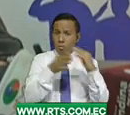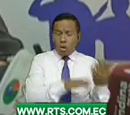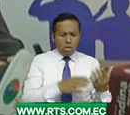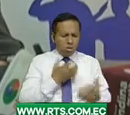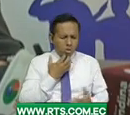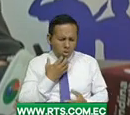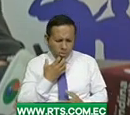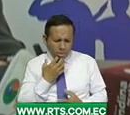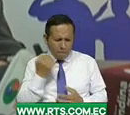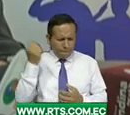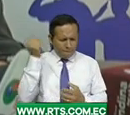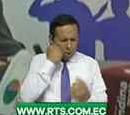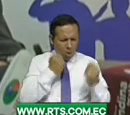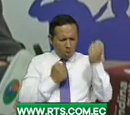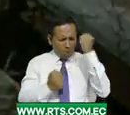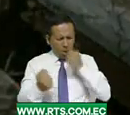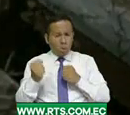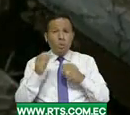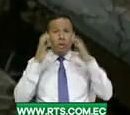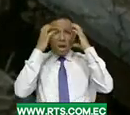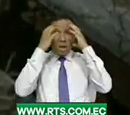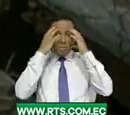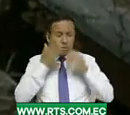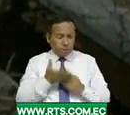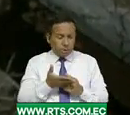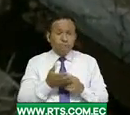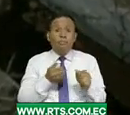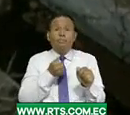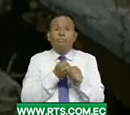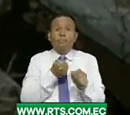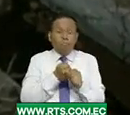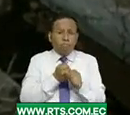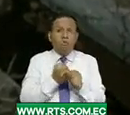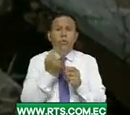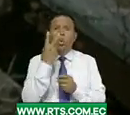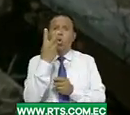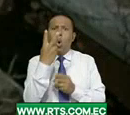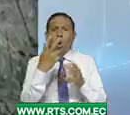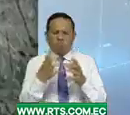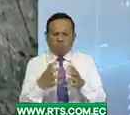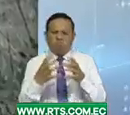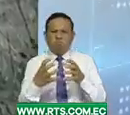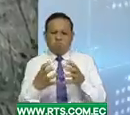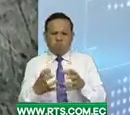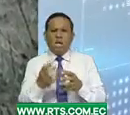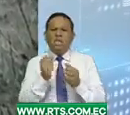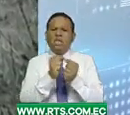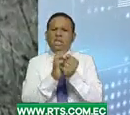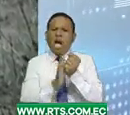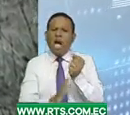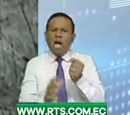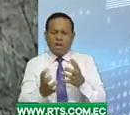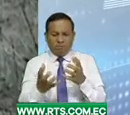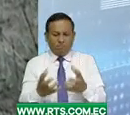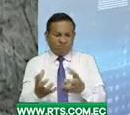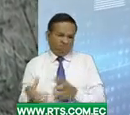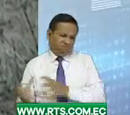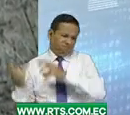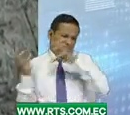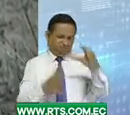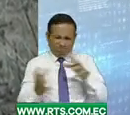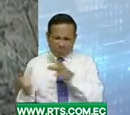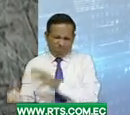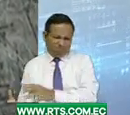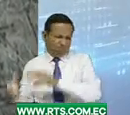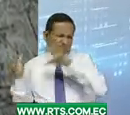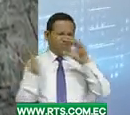contusas, su cabeza. Junto al cadáver encontraron dos piedras llenas de sangre. Dichas rocas habría utilizado el sospechoso para terminar